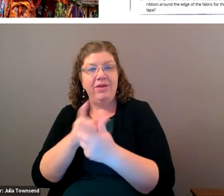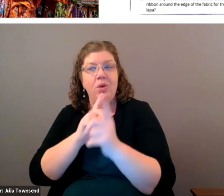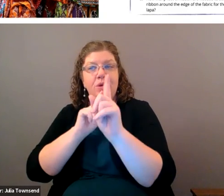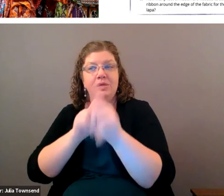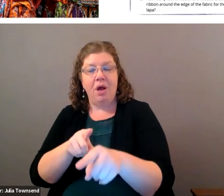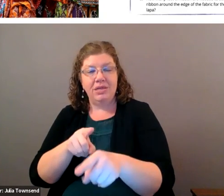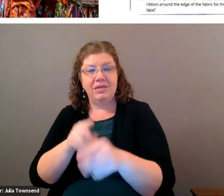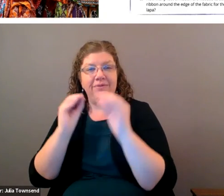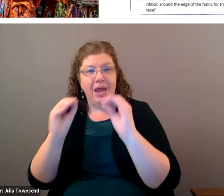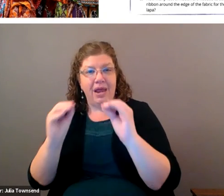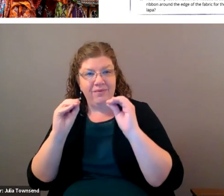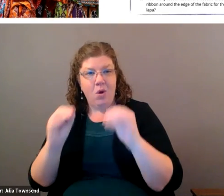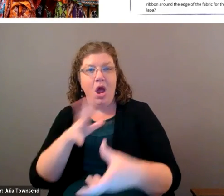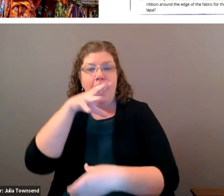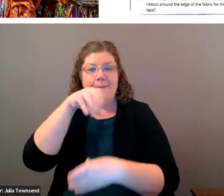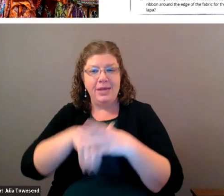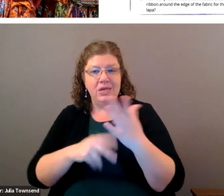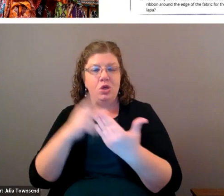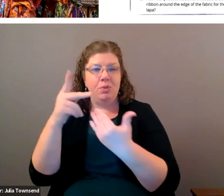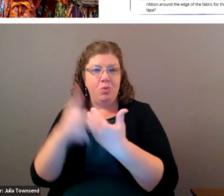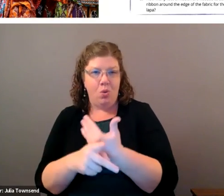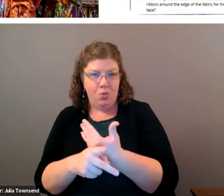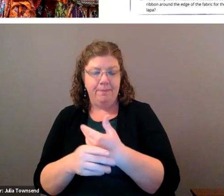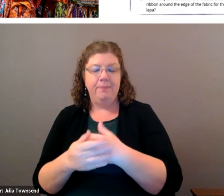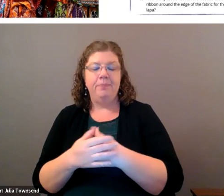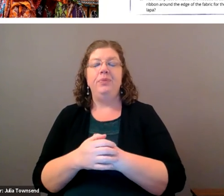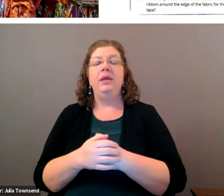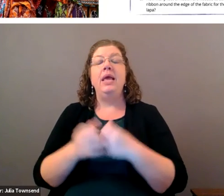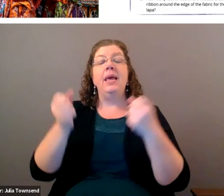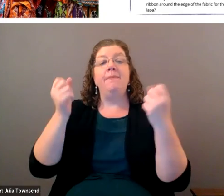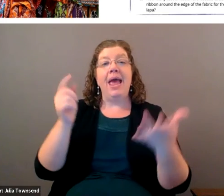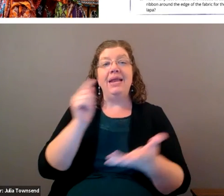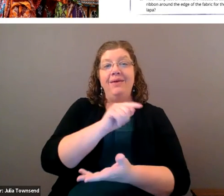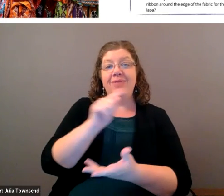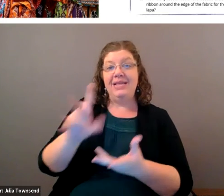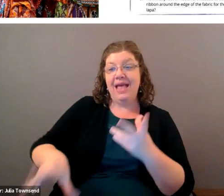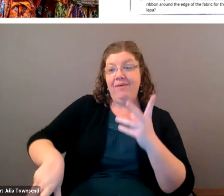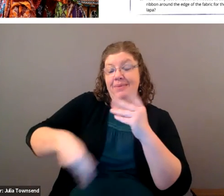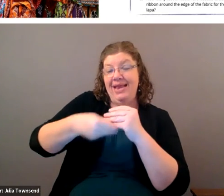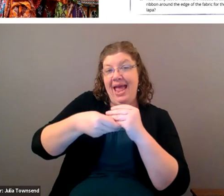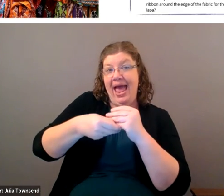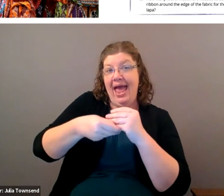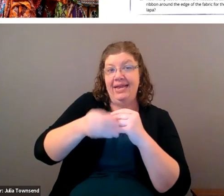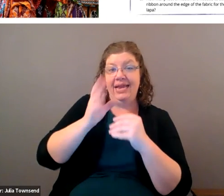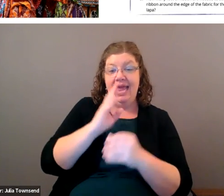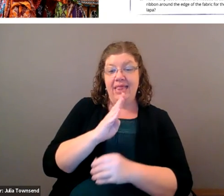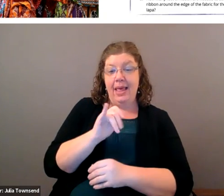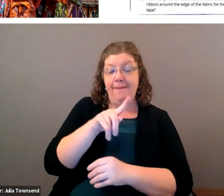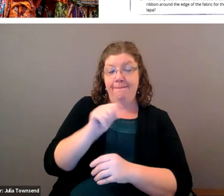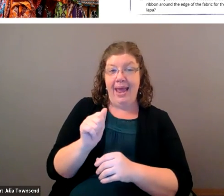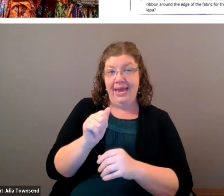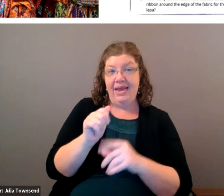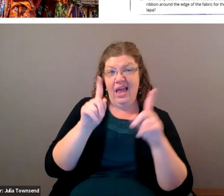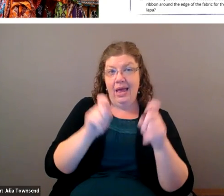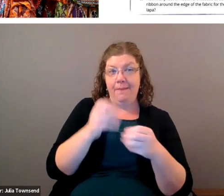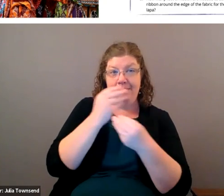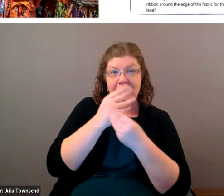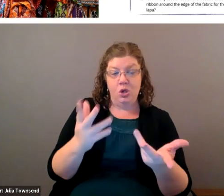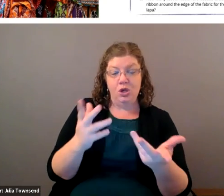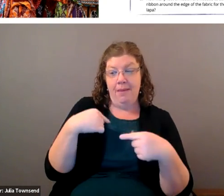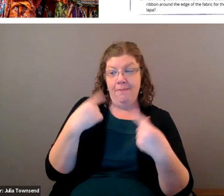esa diversidad. Muchas de esas cosas han sido agregadas en este último año